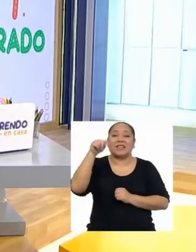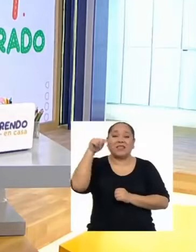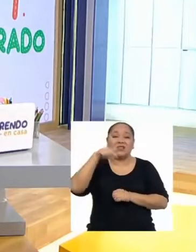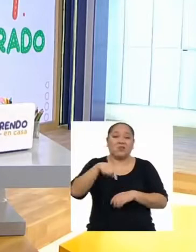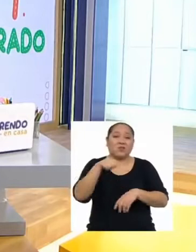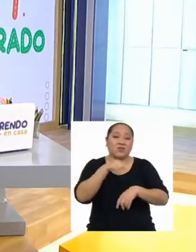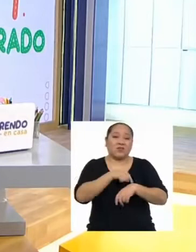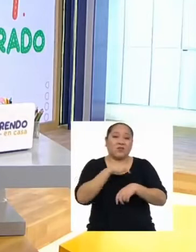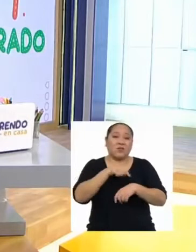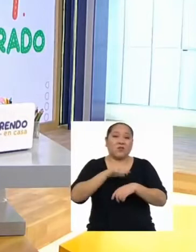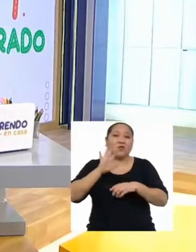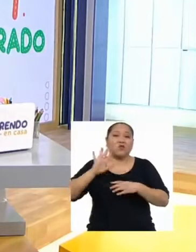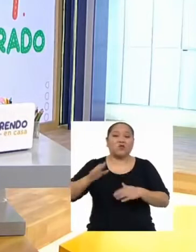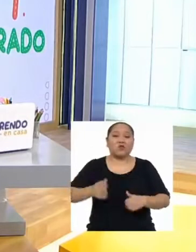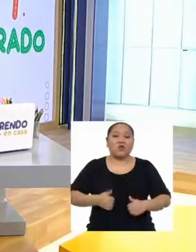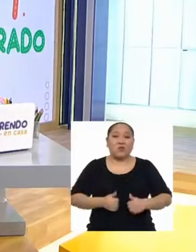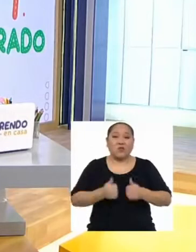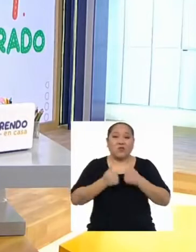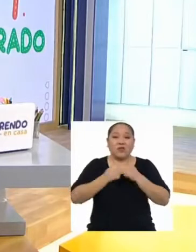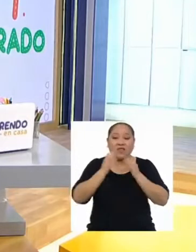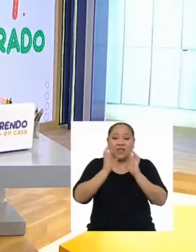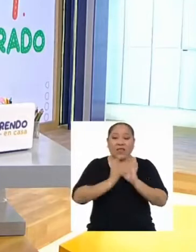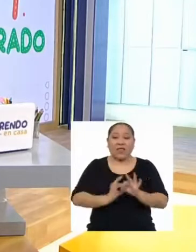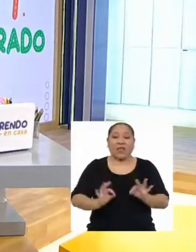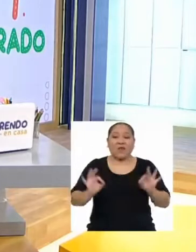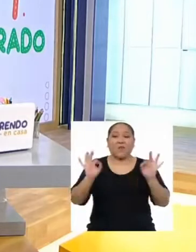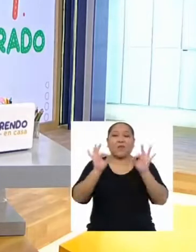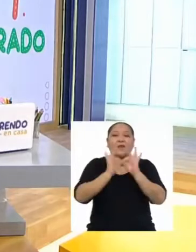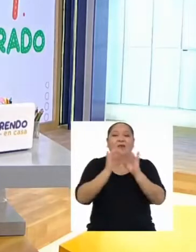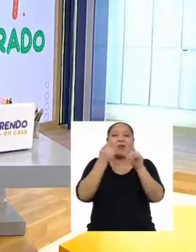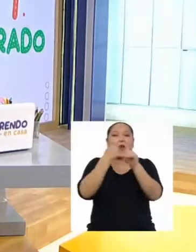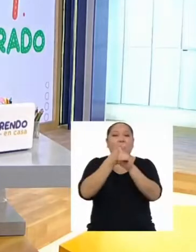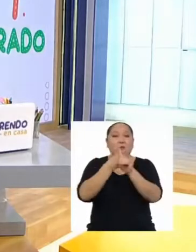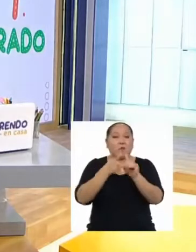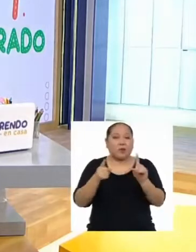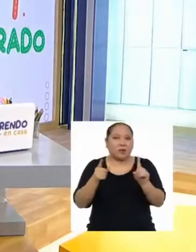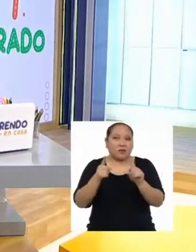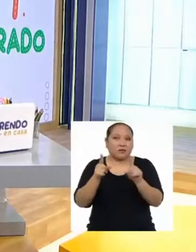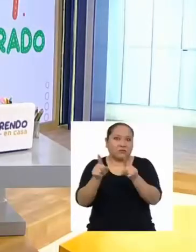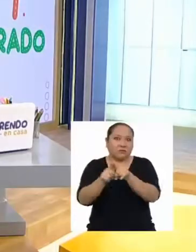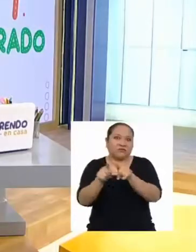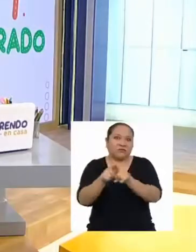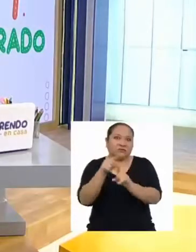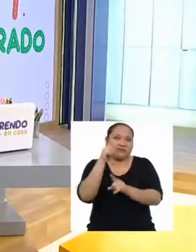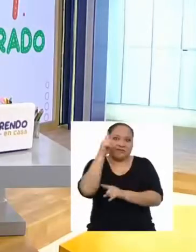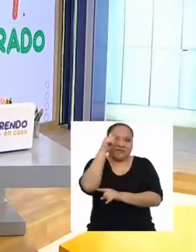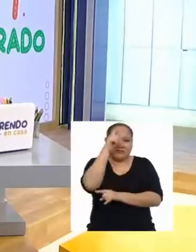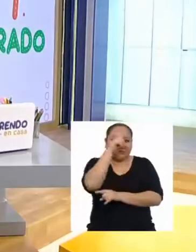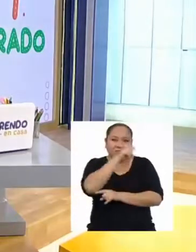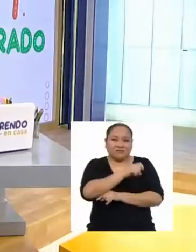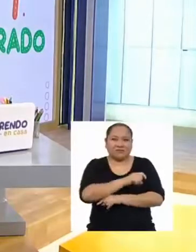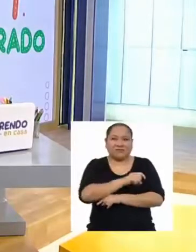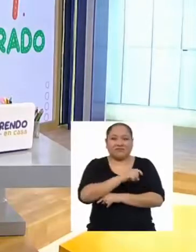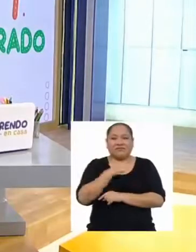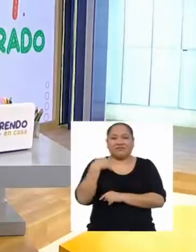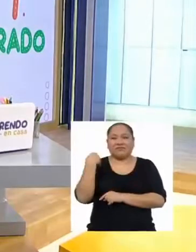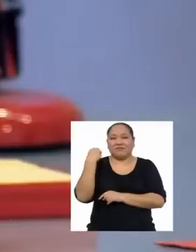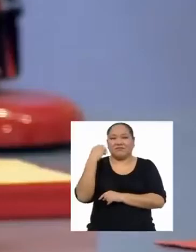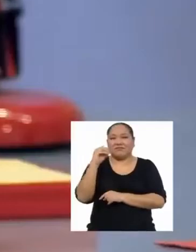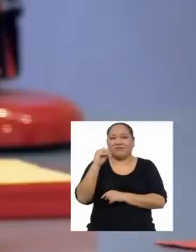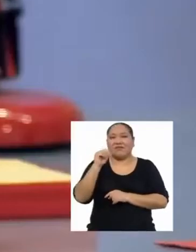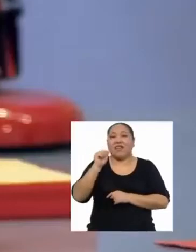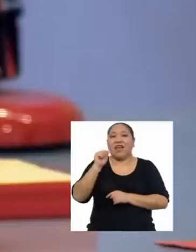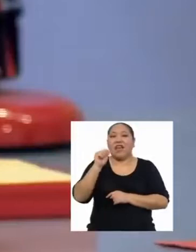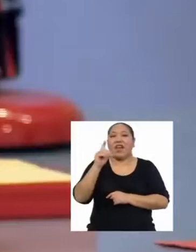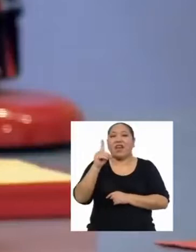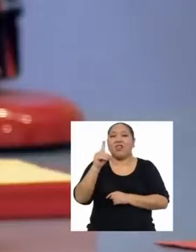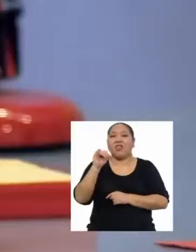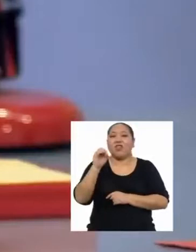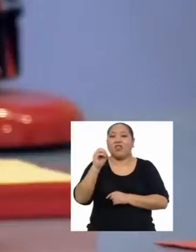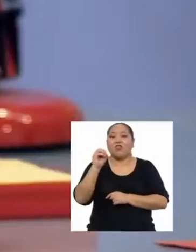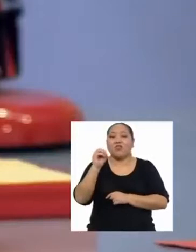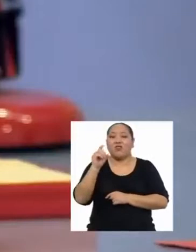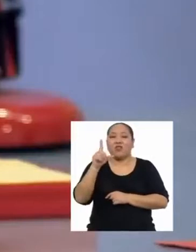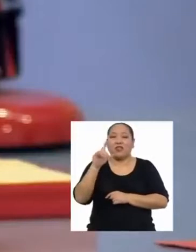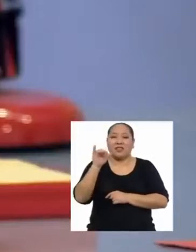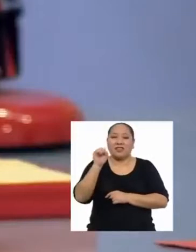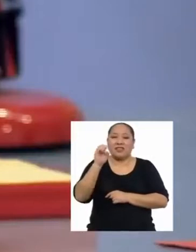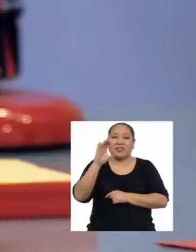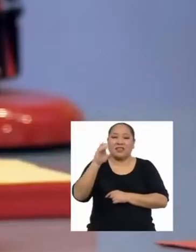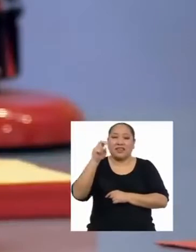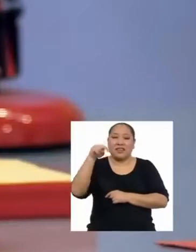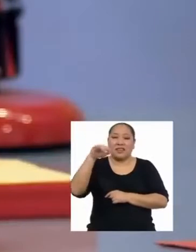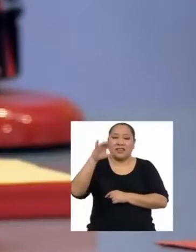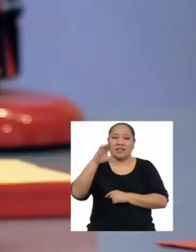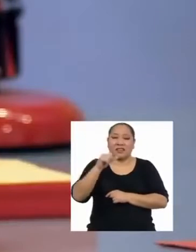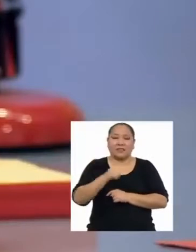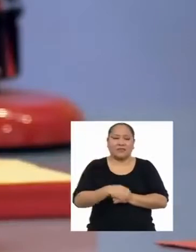muy importante, pero también difícil, la adolescencia. Creo que también necesitamos